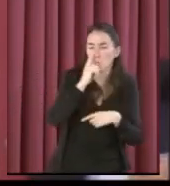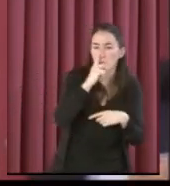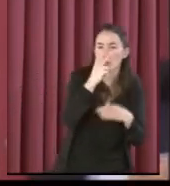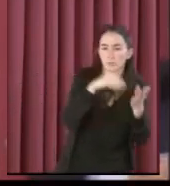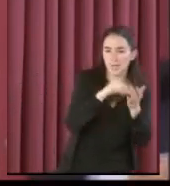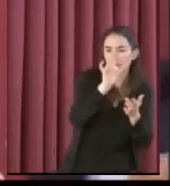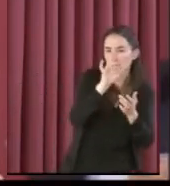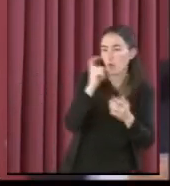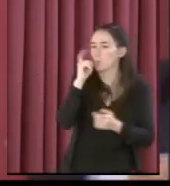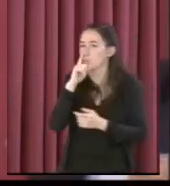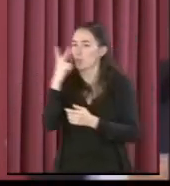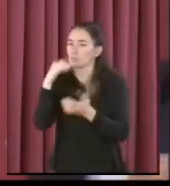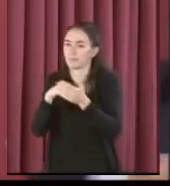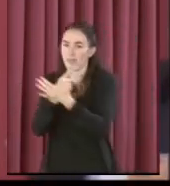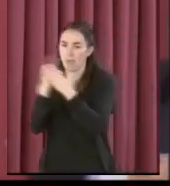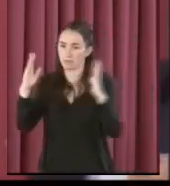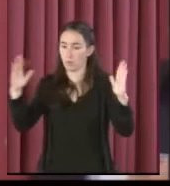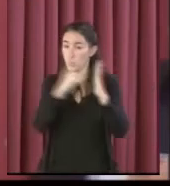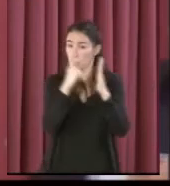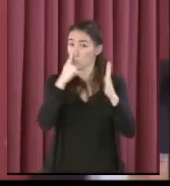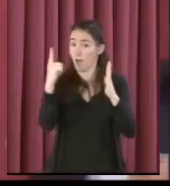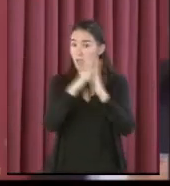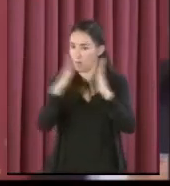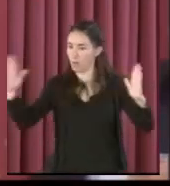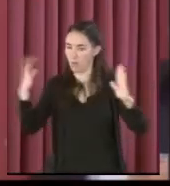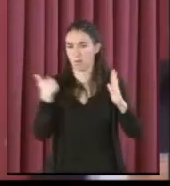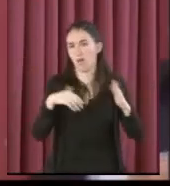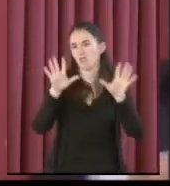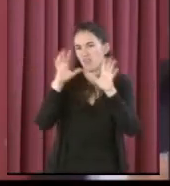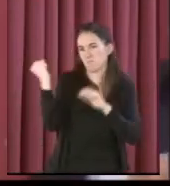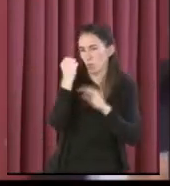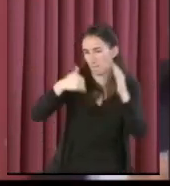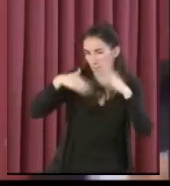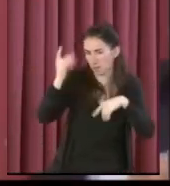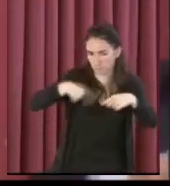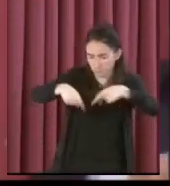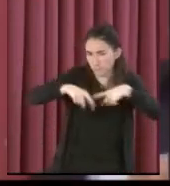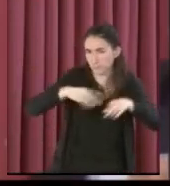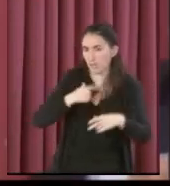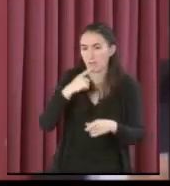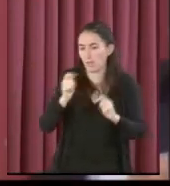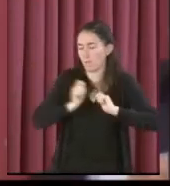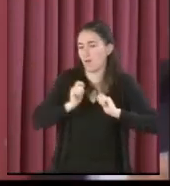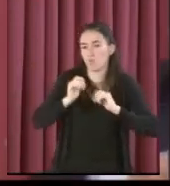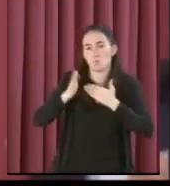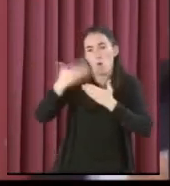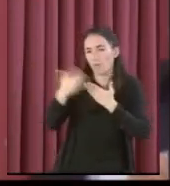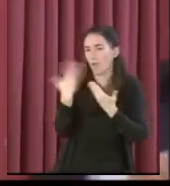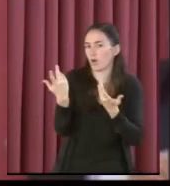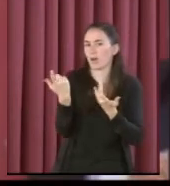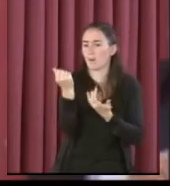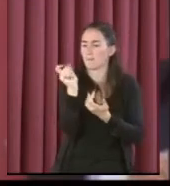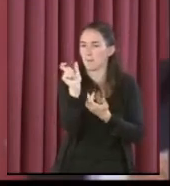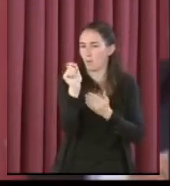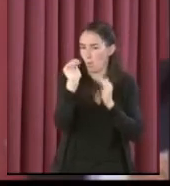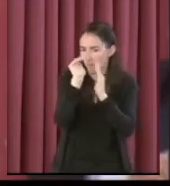2016. Datos que demuestran que tenemos un transporte que equilibra la ciudad y da modernidad a una política de precios bajos, porque